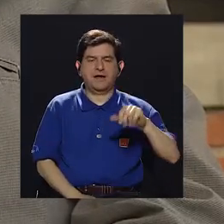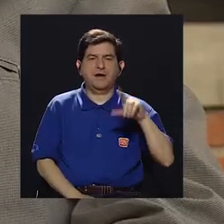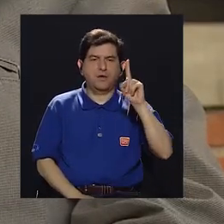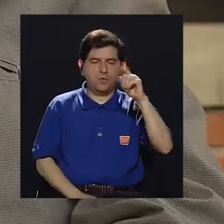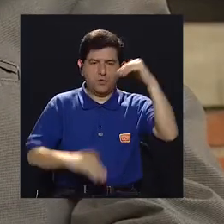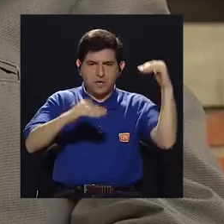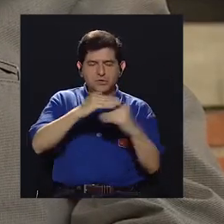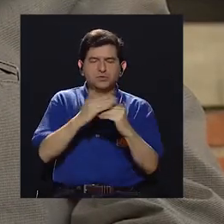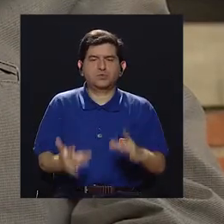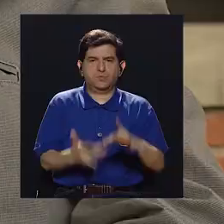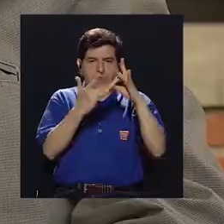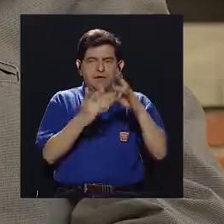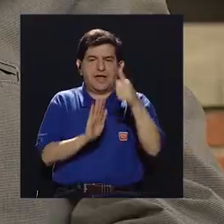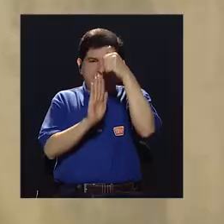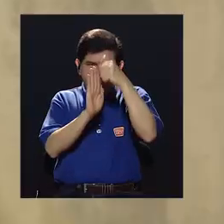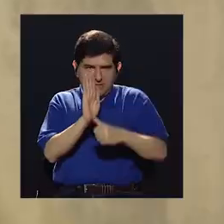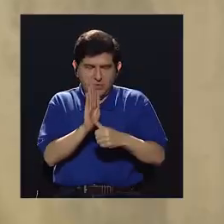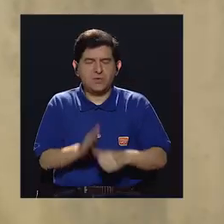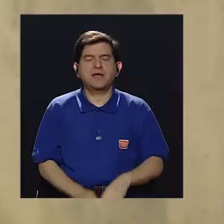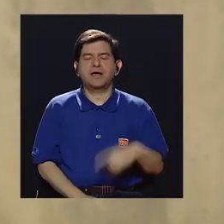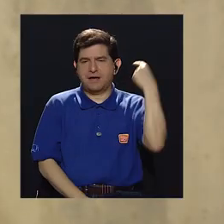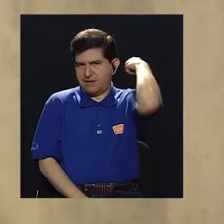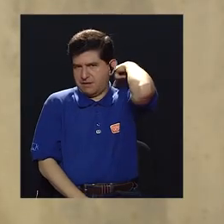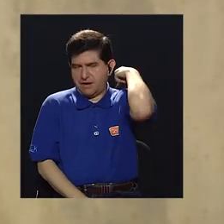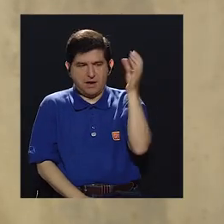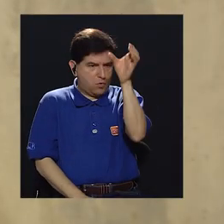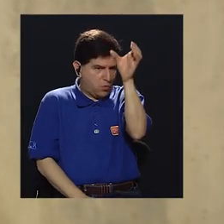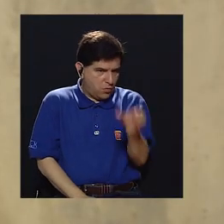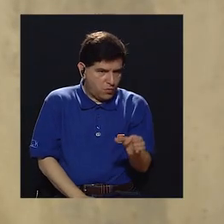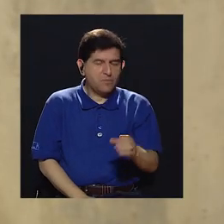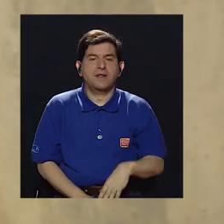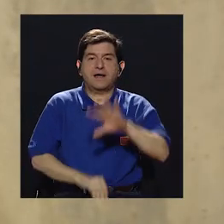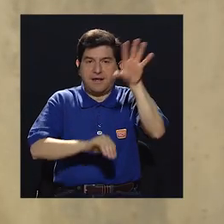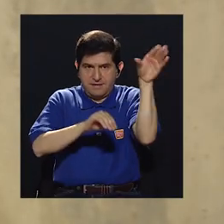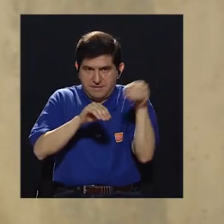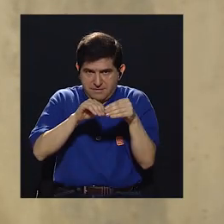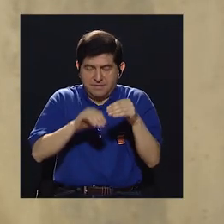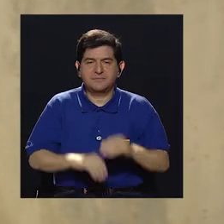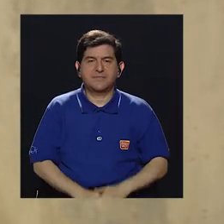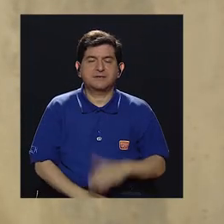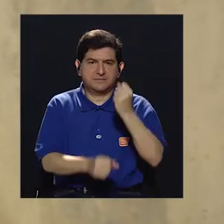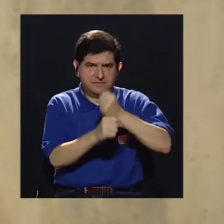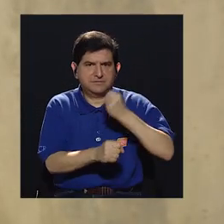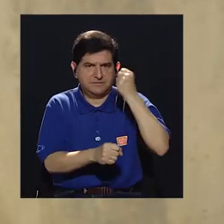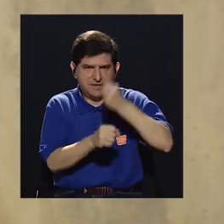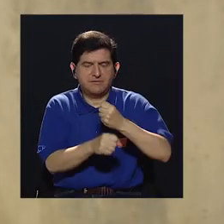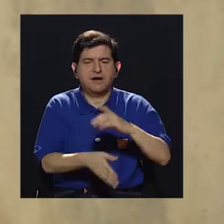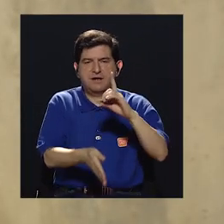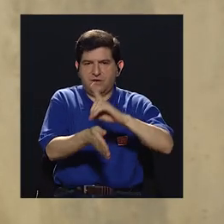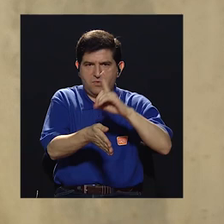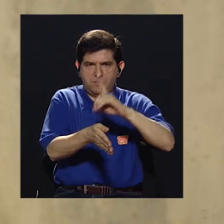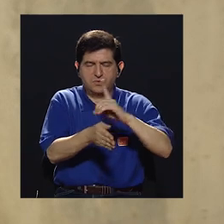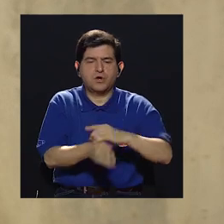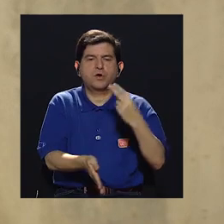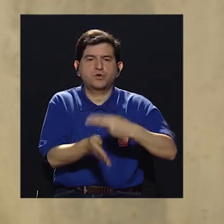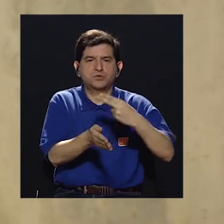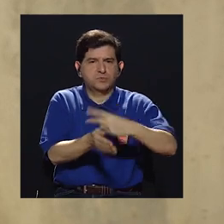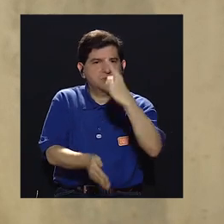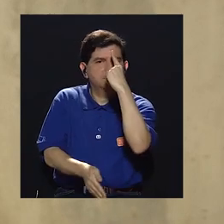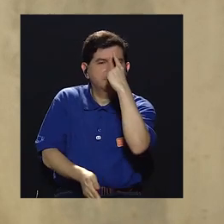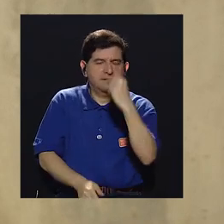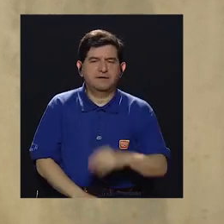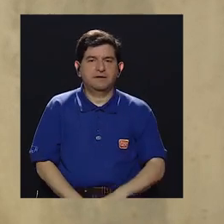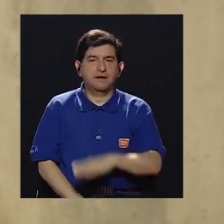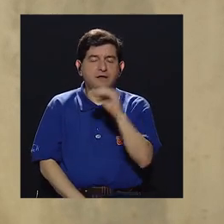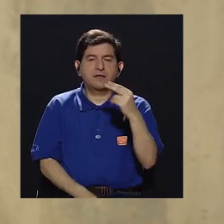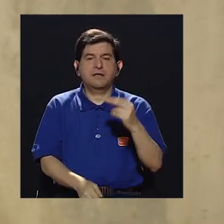una subespecialidad en cirugía en la columna vertebral. Además de eso, trabaja como médico en el Hospital Calderón